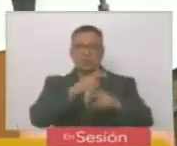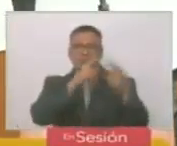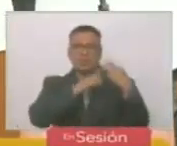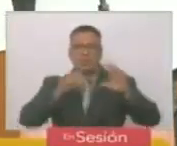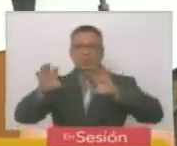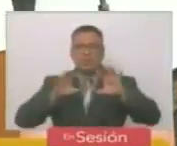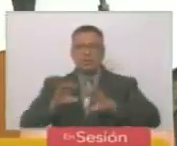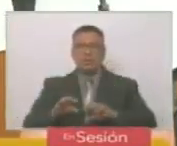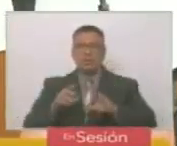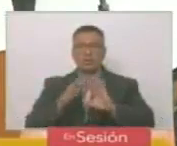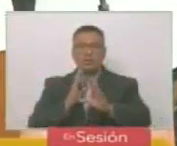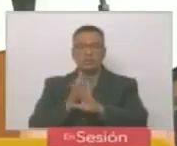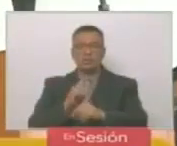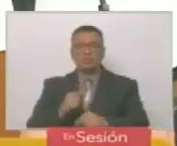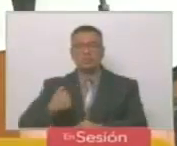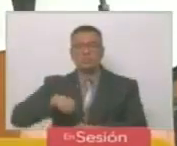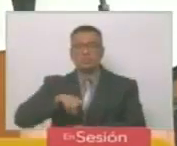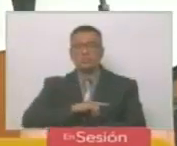país.